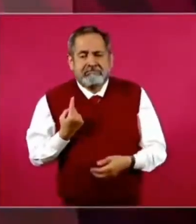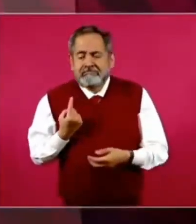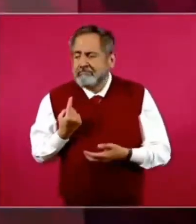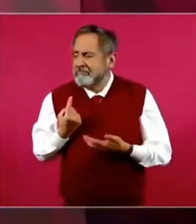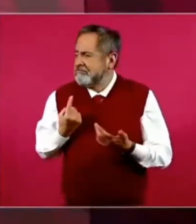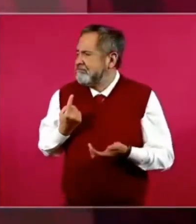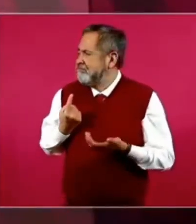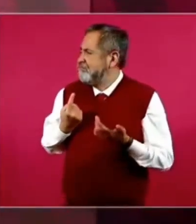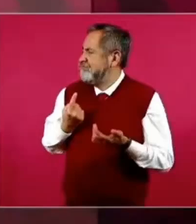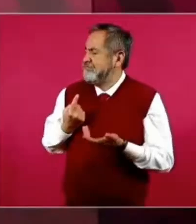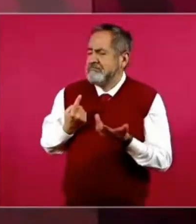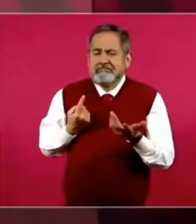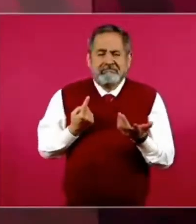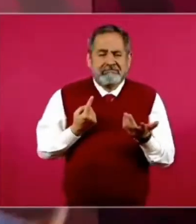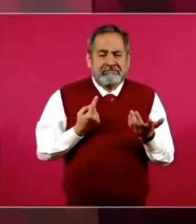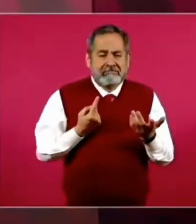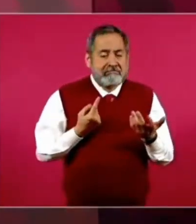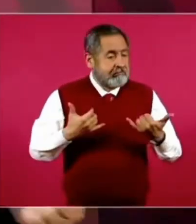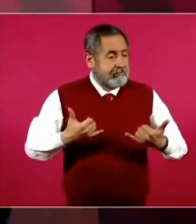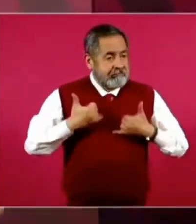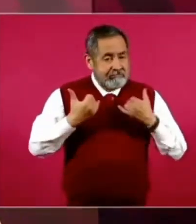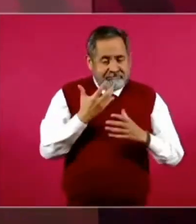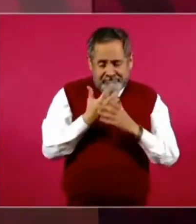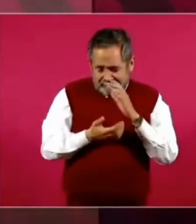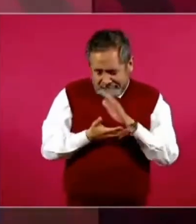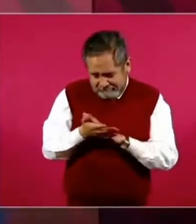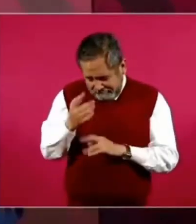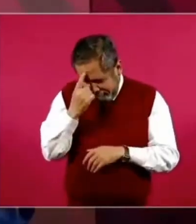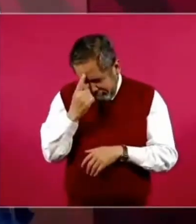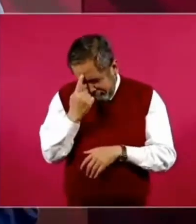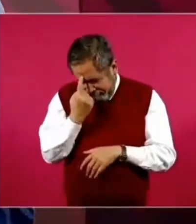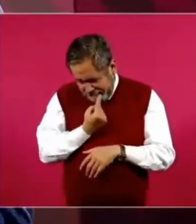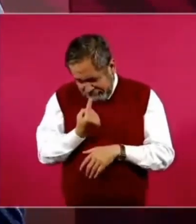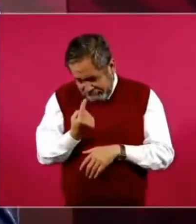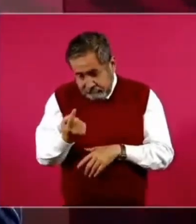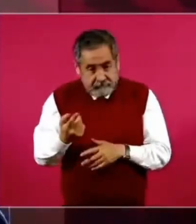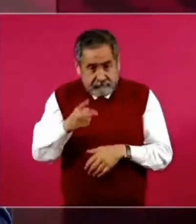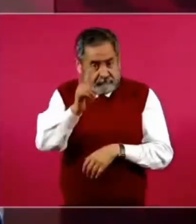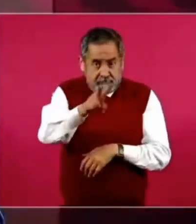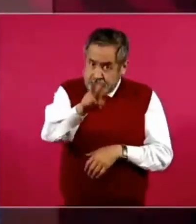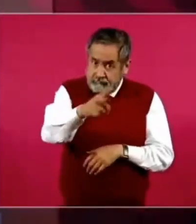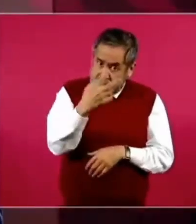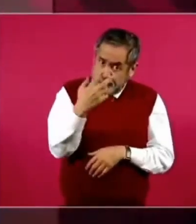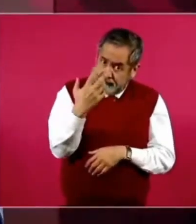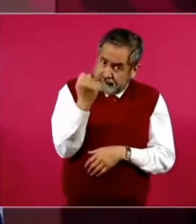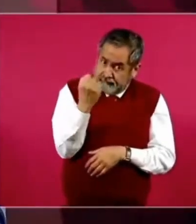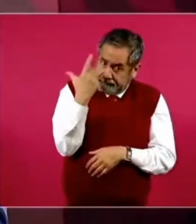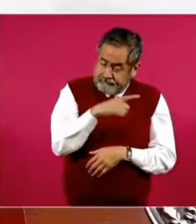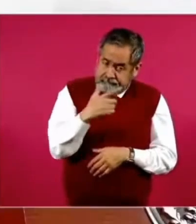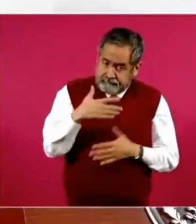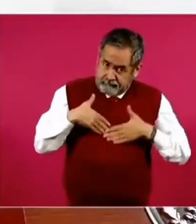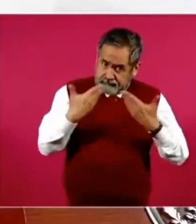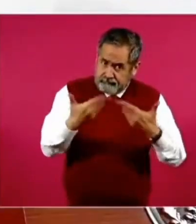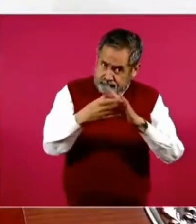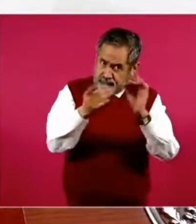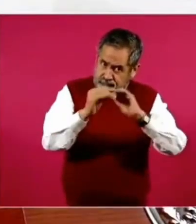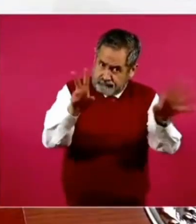jóvenes, y esto es muy fuerte, pero hay que hablar con